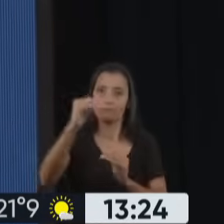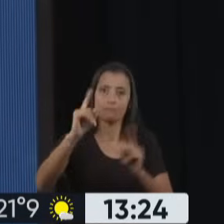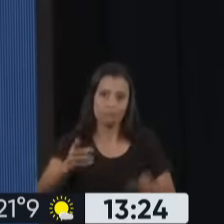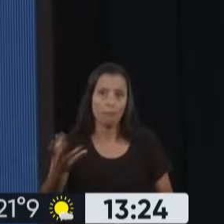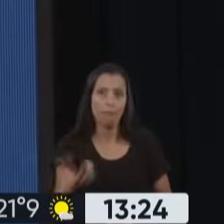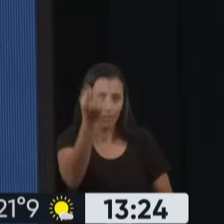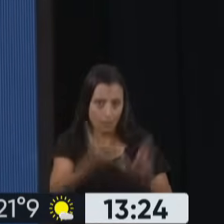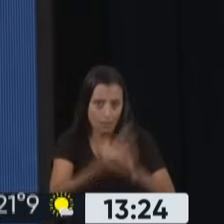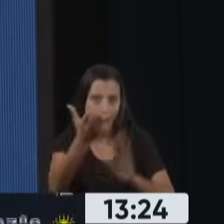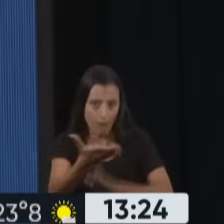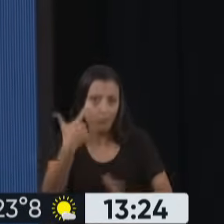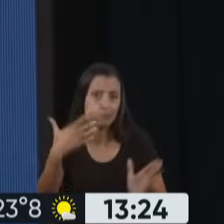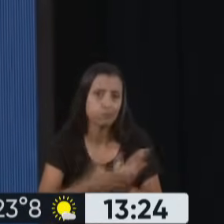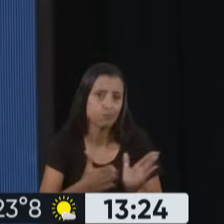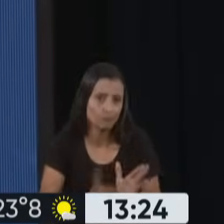Y